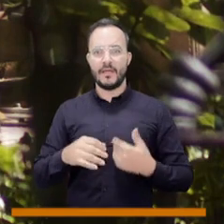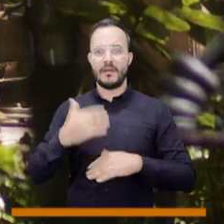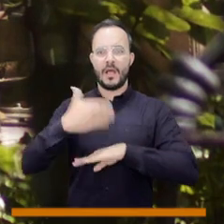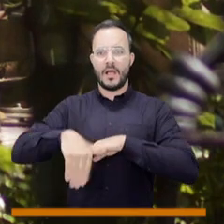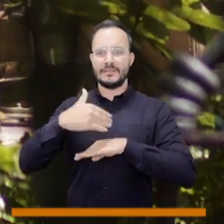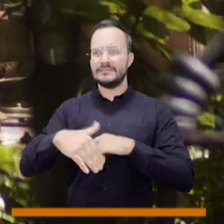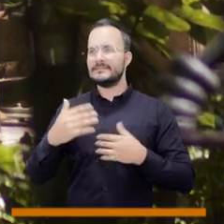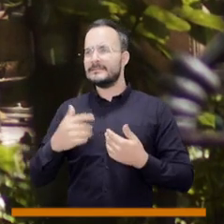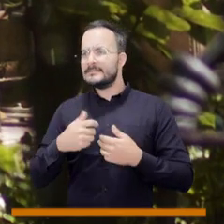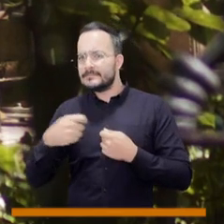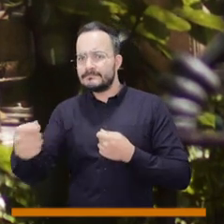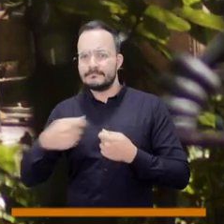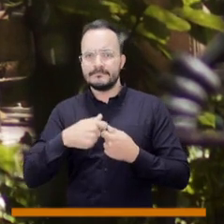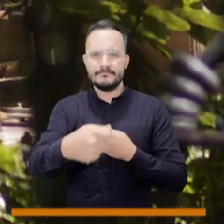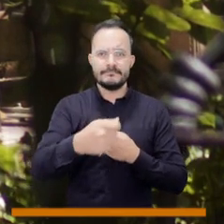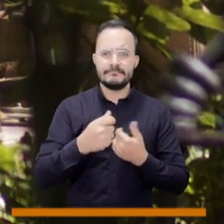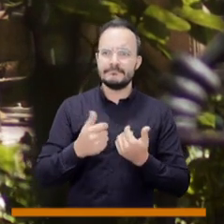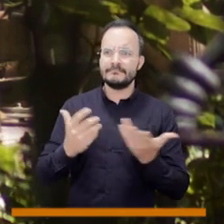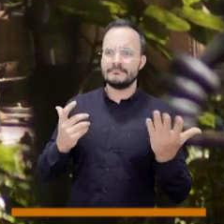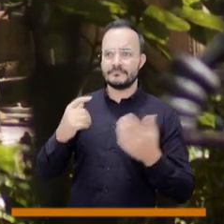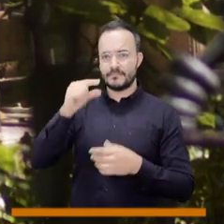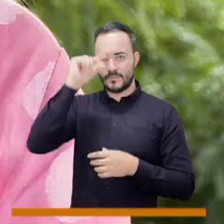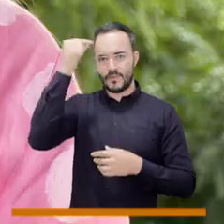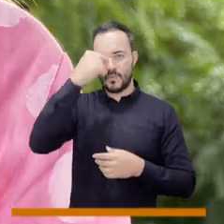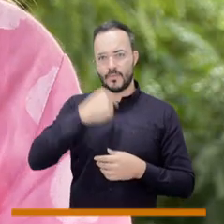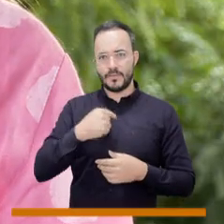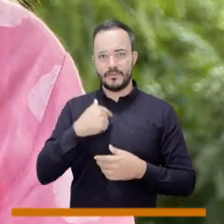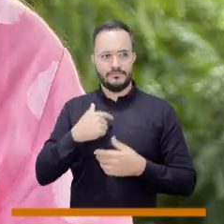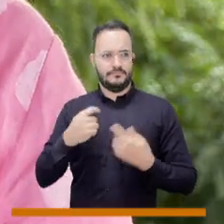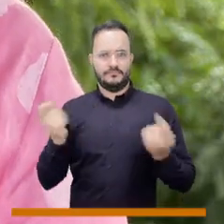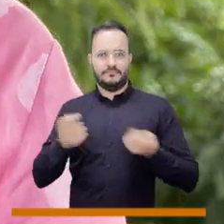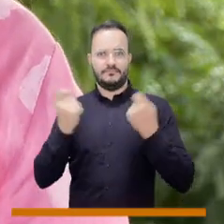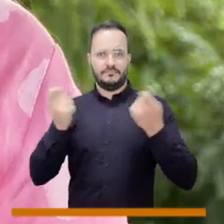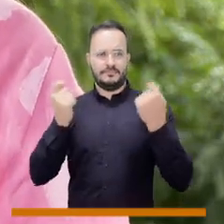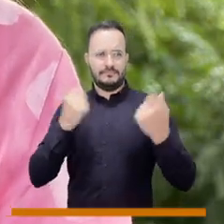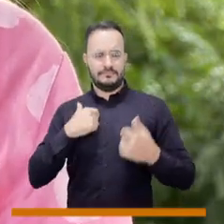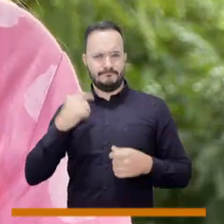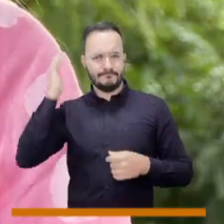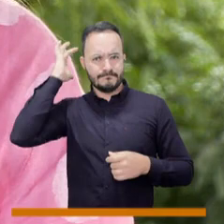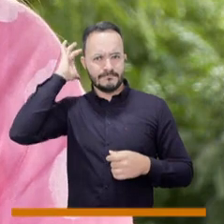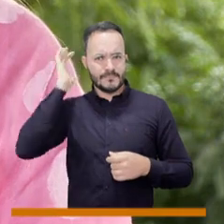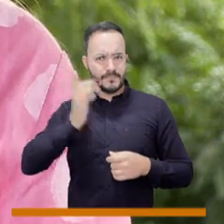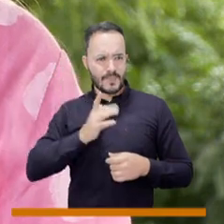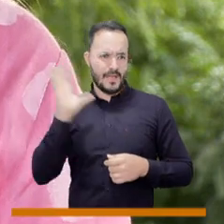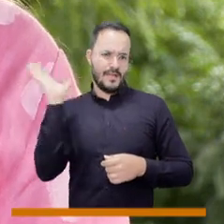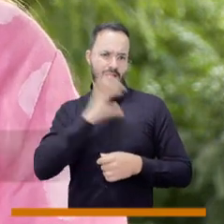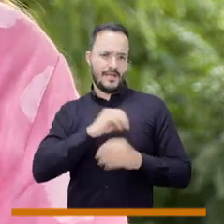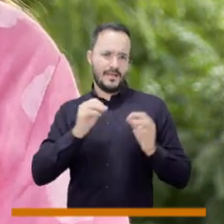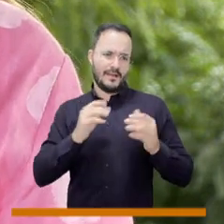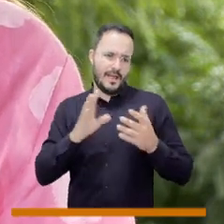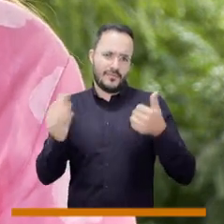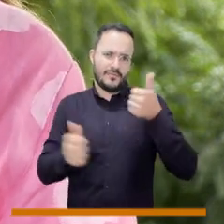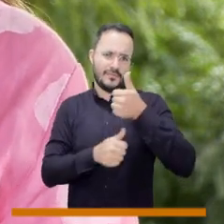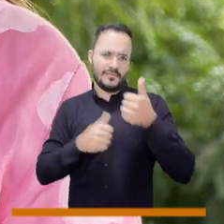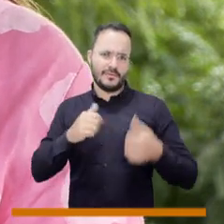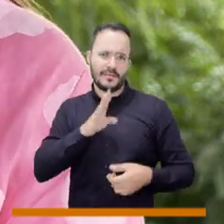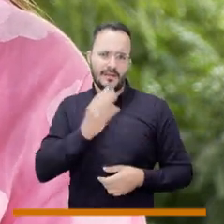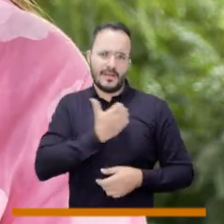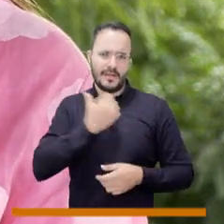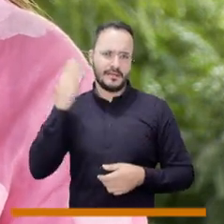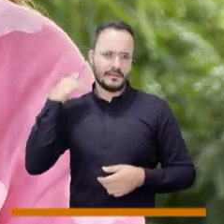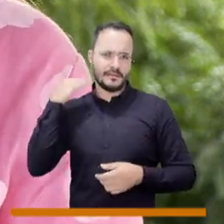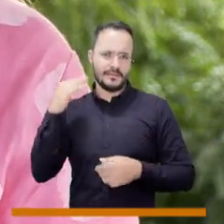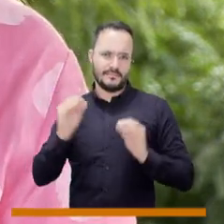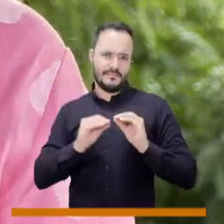psicólogos volanteando y entregando la publicidad de UPEGI, porque es el candidato de turno del exalcalde de